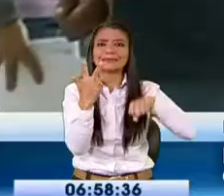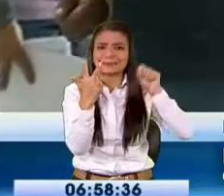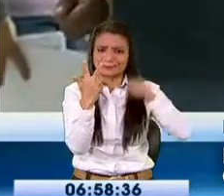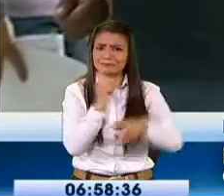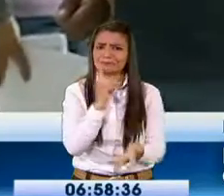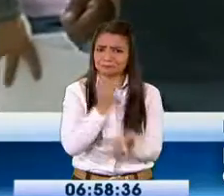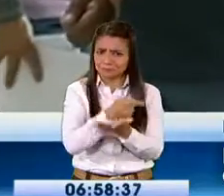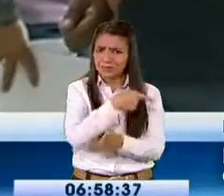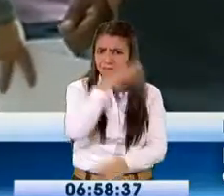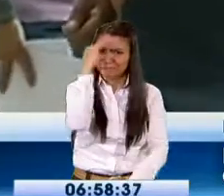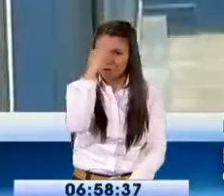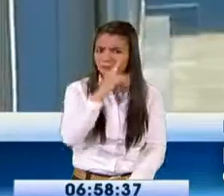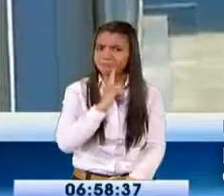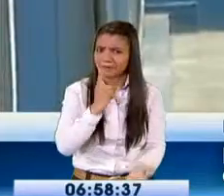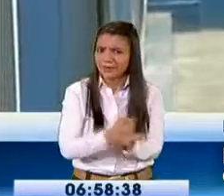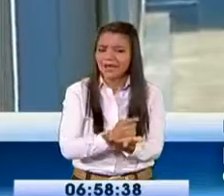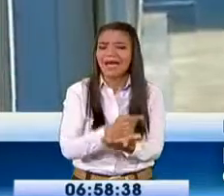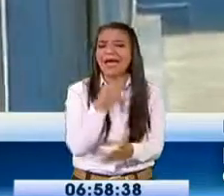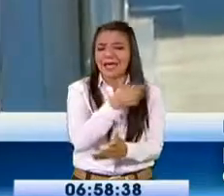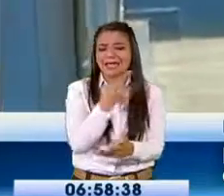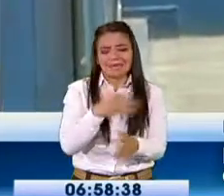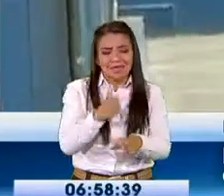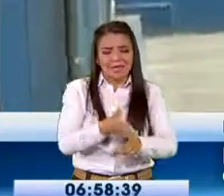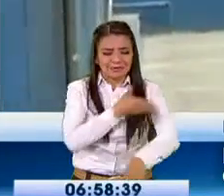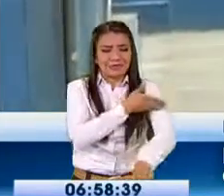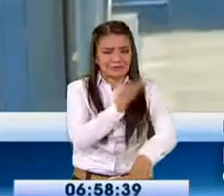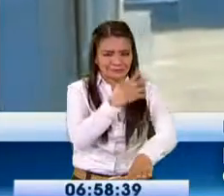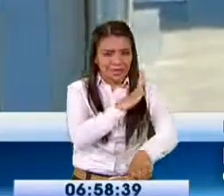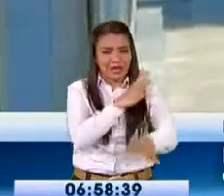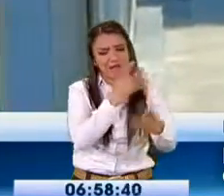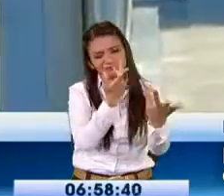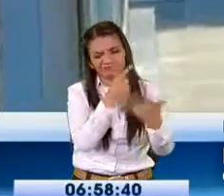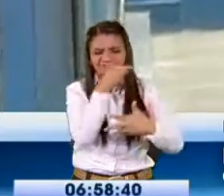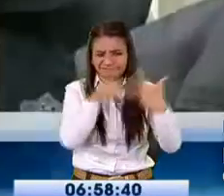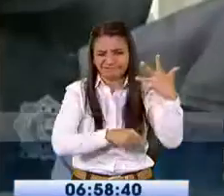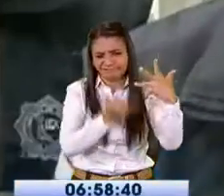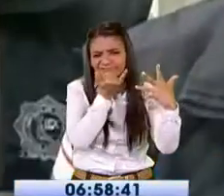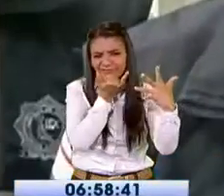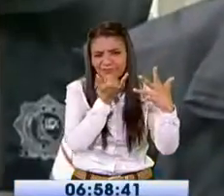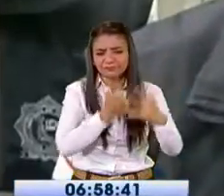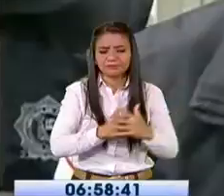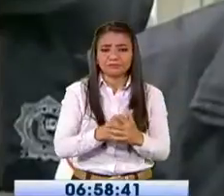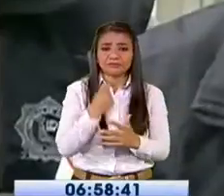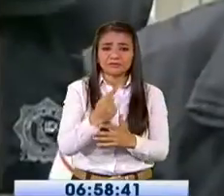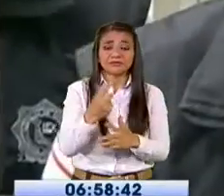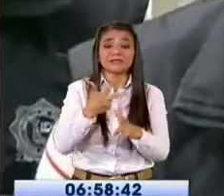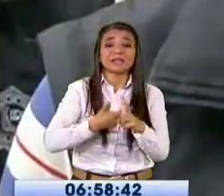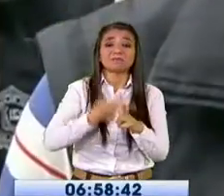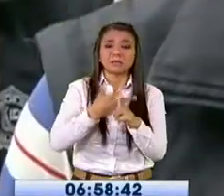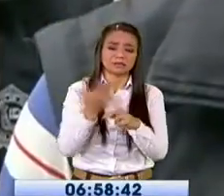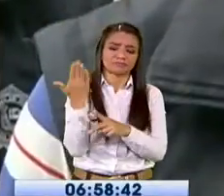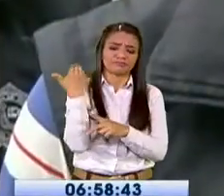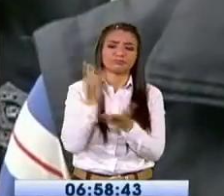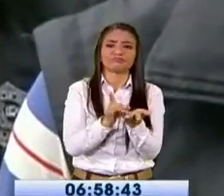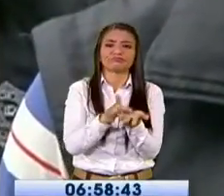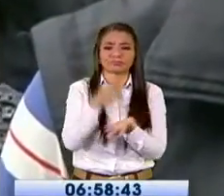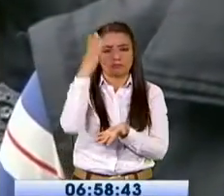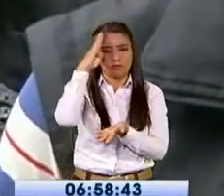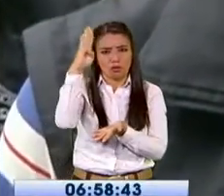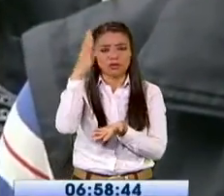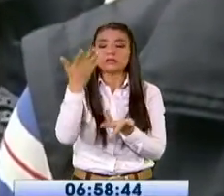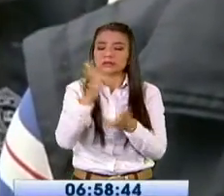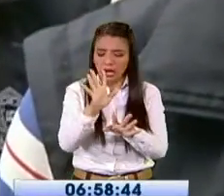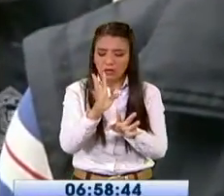Policía Nacional y es quien tiene ya un antecedente. Se tiene conocimiento que hace 3 meses ha sido dado de baja. Tiene una